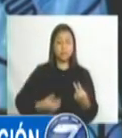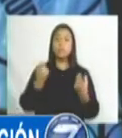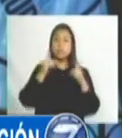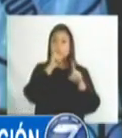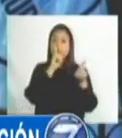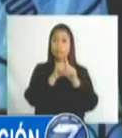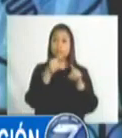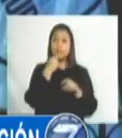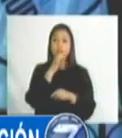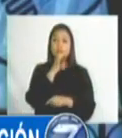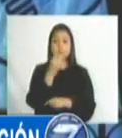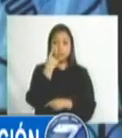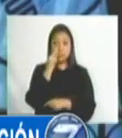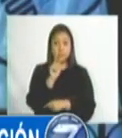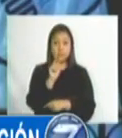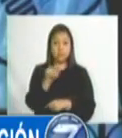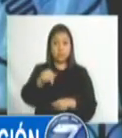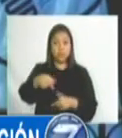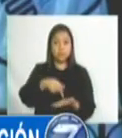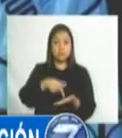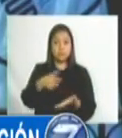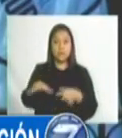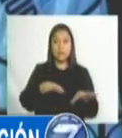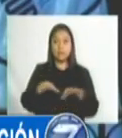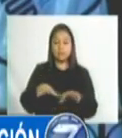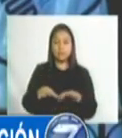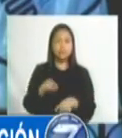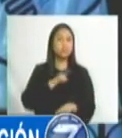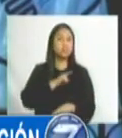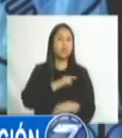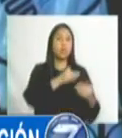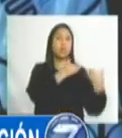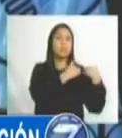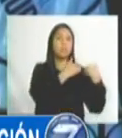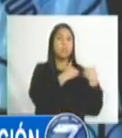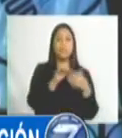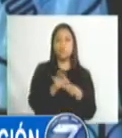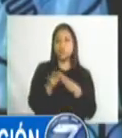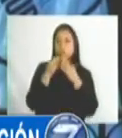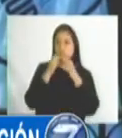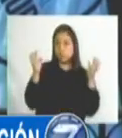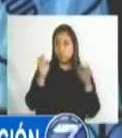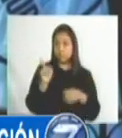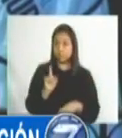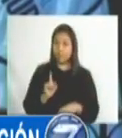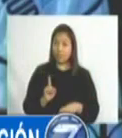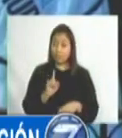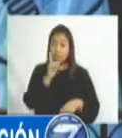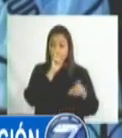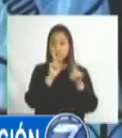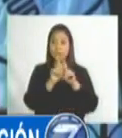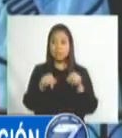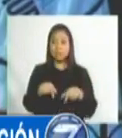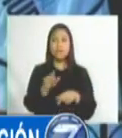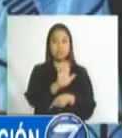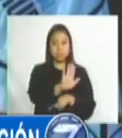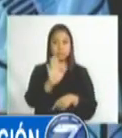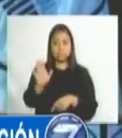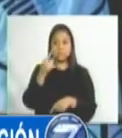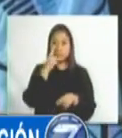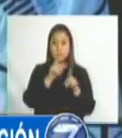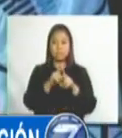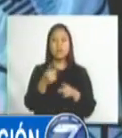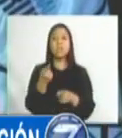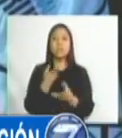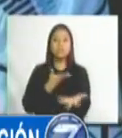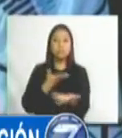que este tipo de acciones no solo dependen de los funcionarios públicos, sino que también en su momento enmarcan una doble